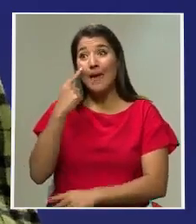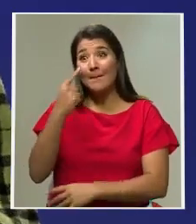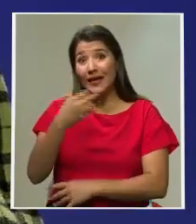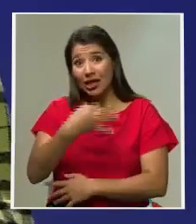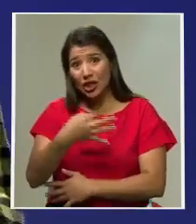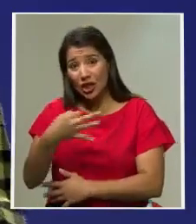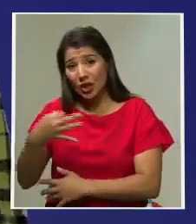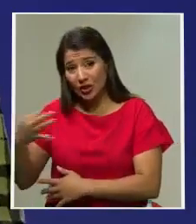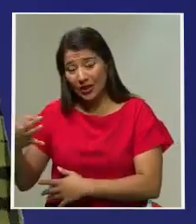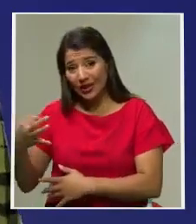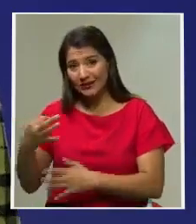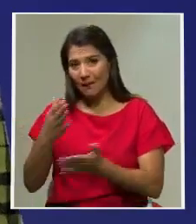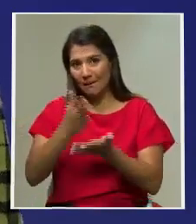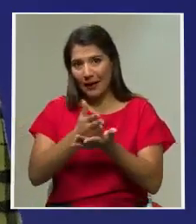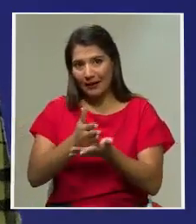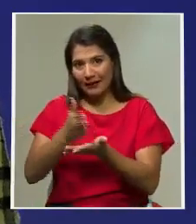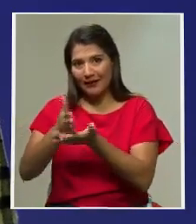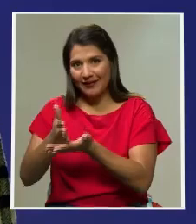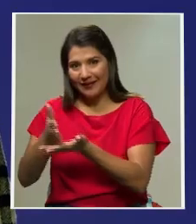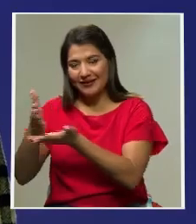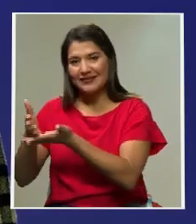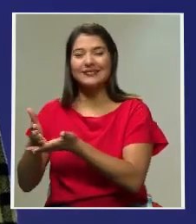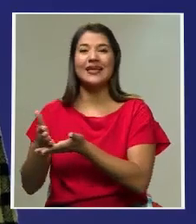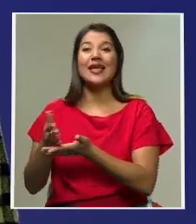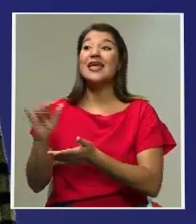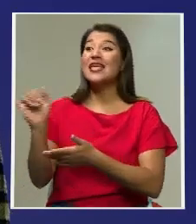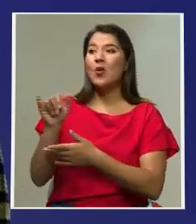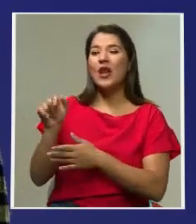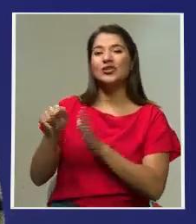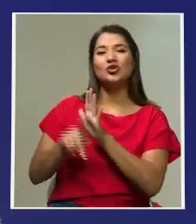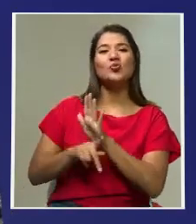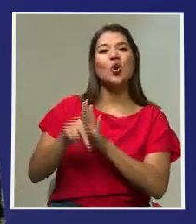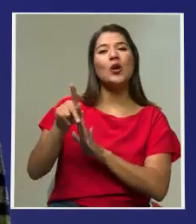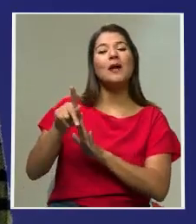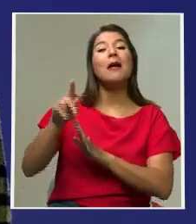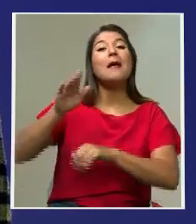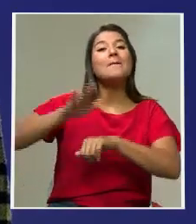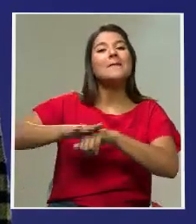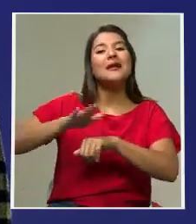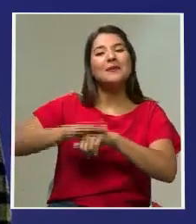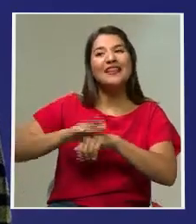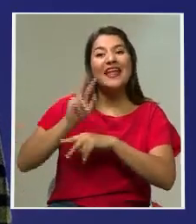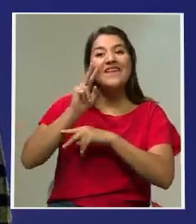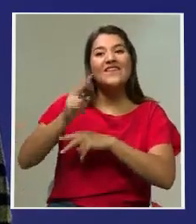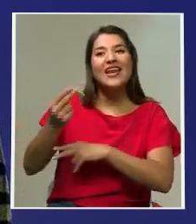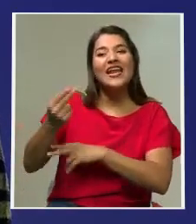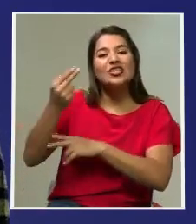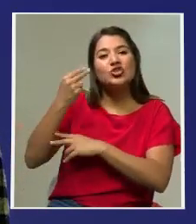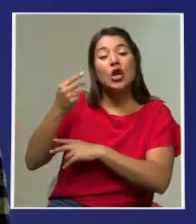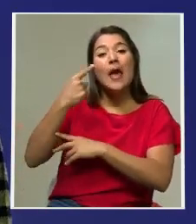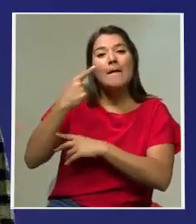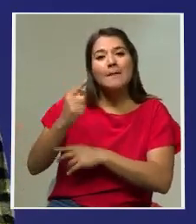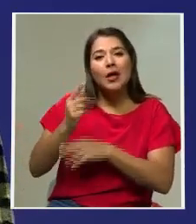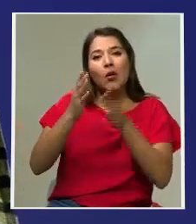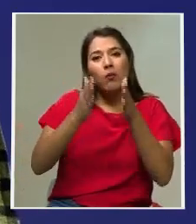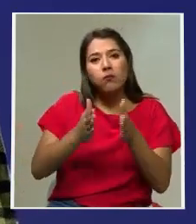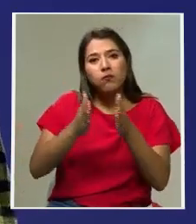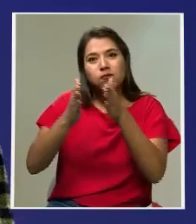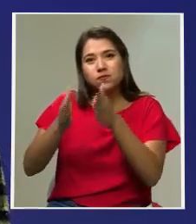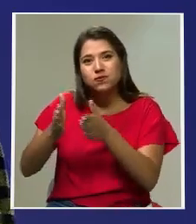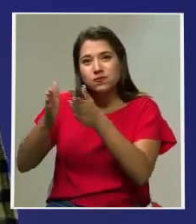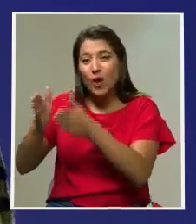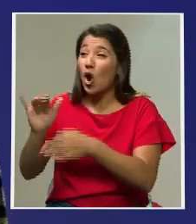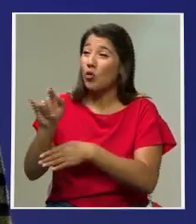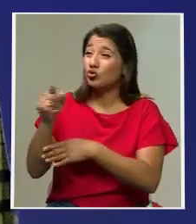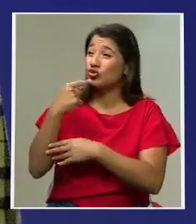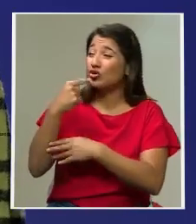una metabolización distinta de la historia, porque ahora que decías con esa imagen tan bella que las historias y las fogatas son